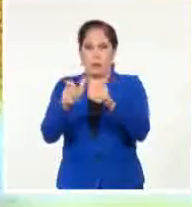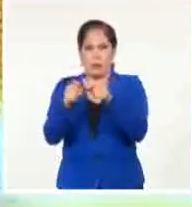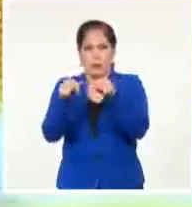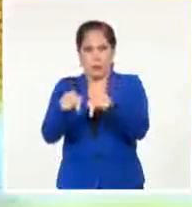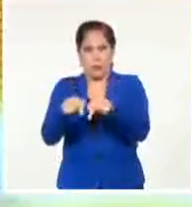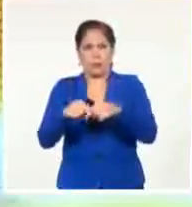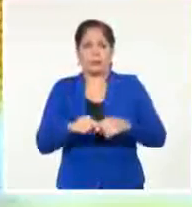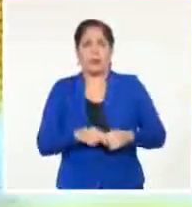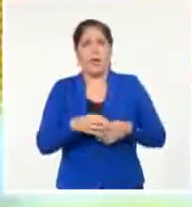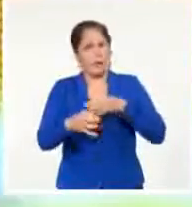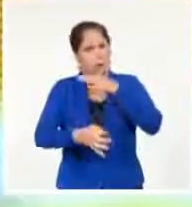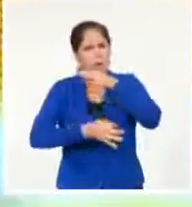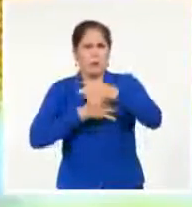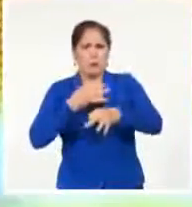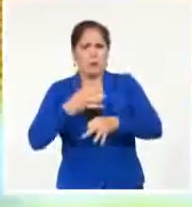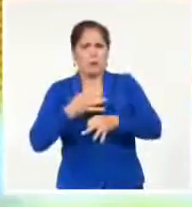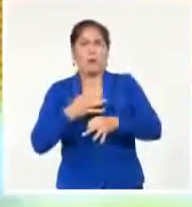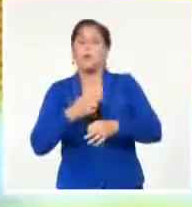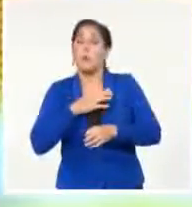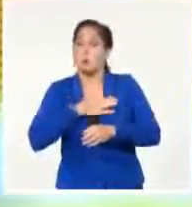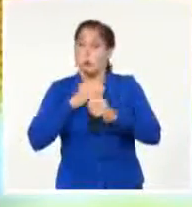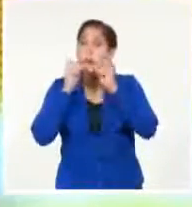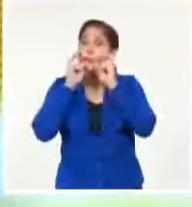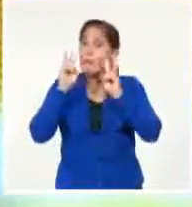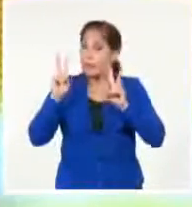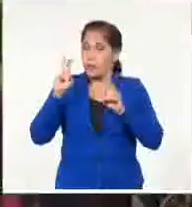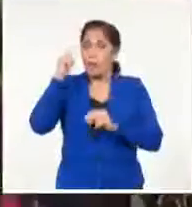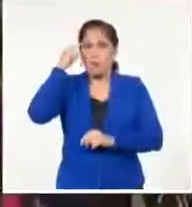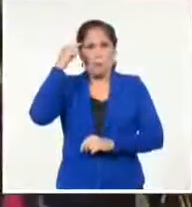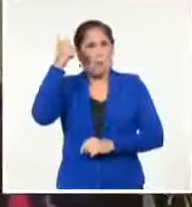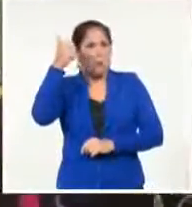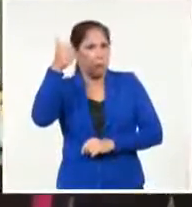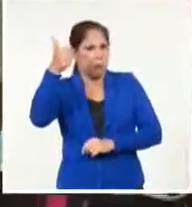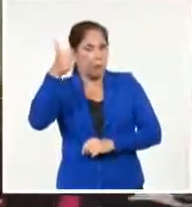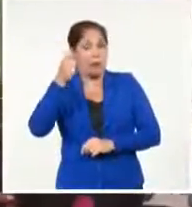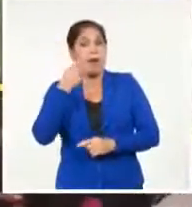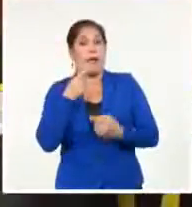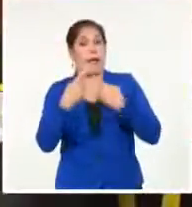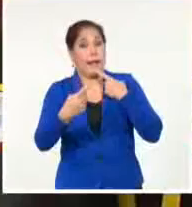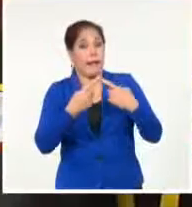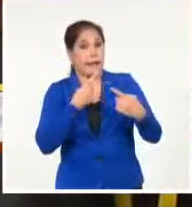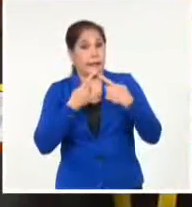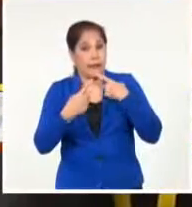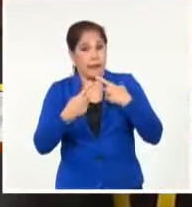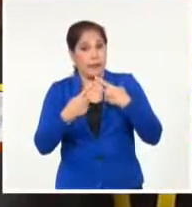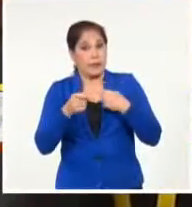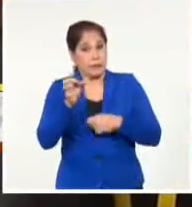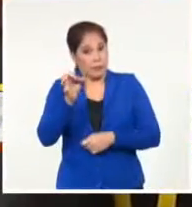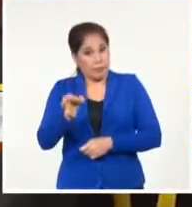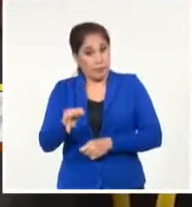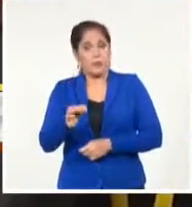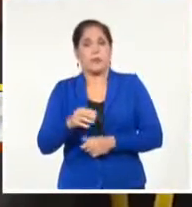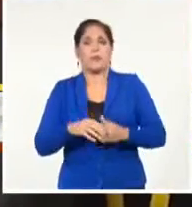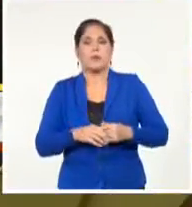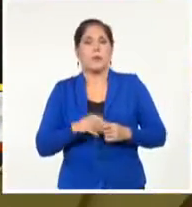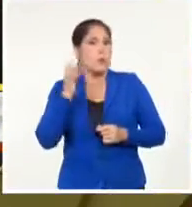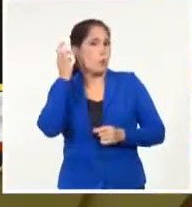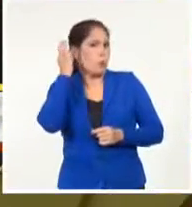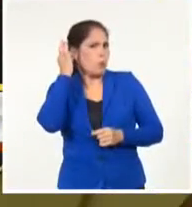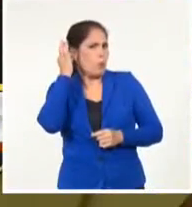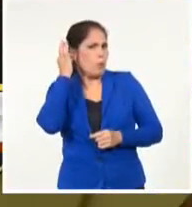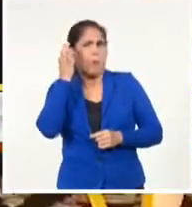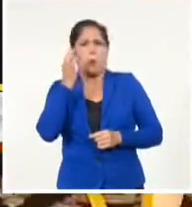y aseguró que está vivo y lúcido. En una entrevista con Blue Radio, Rueda no precisó